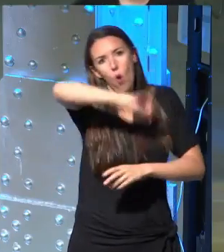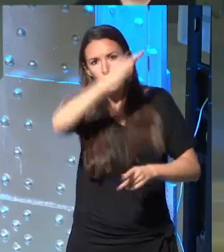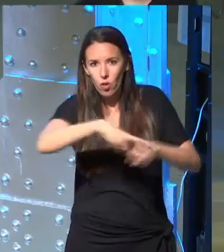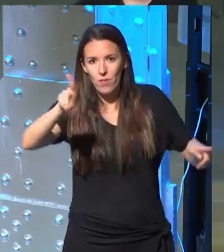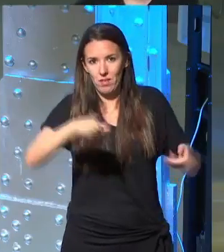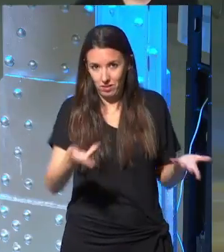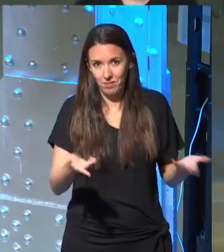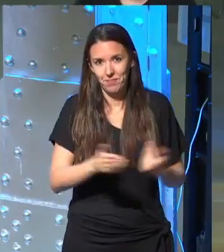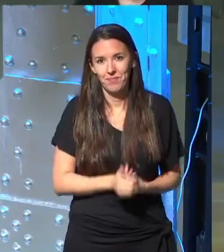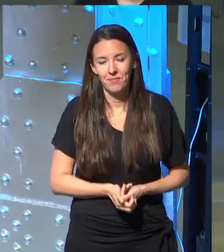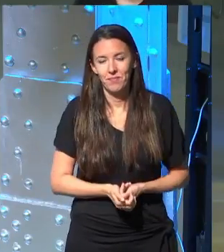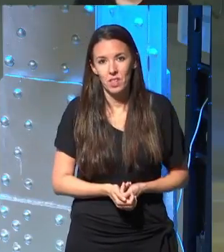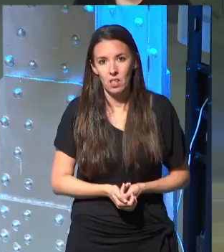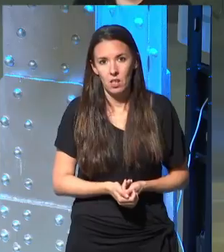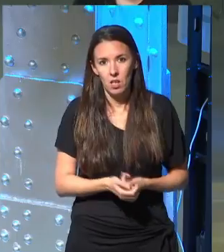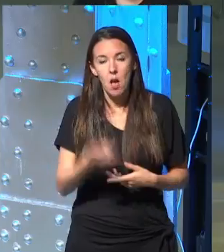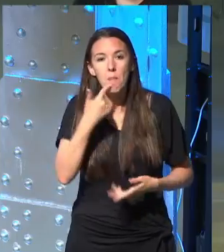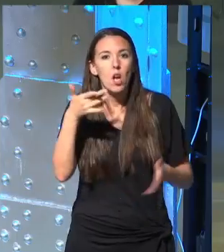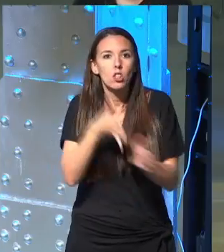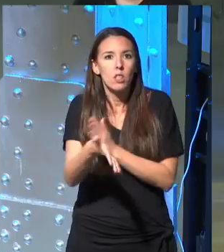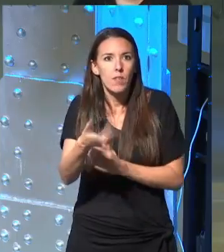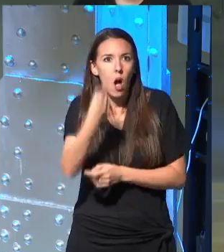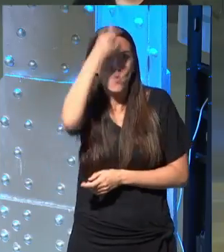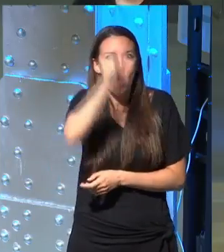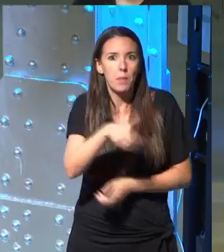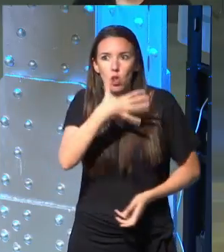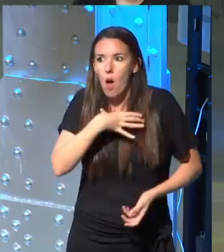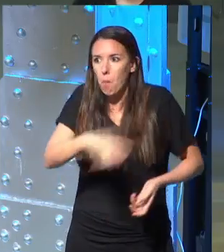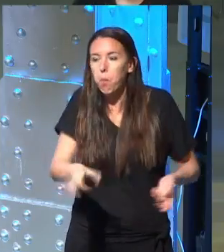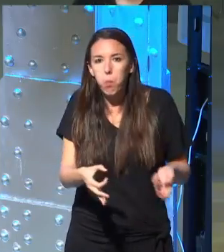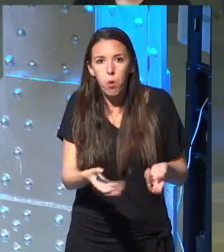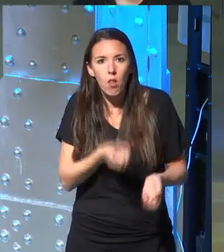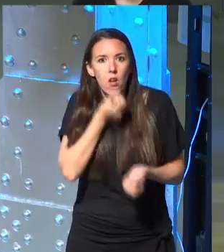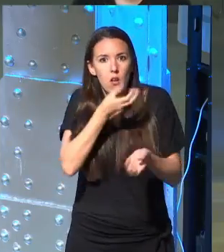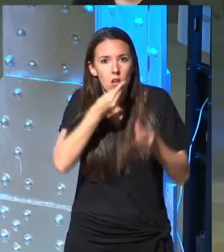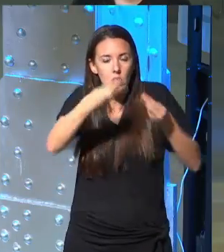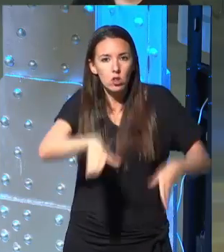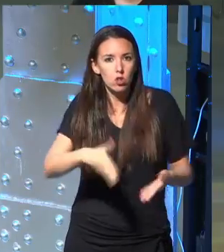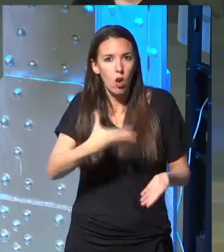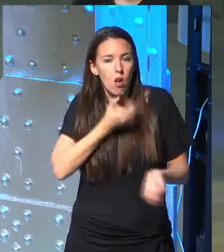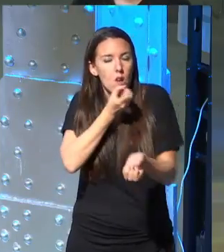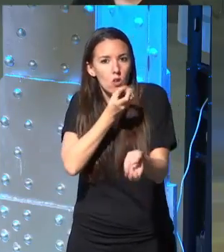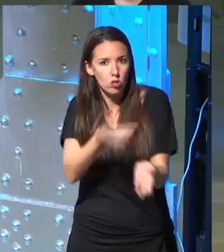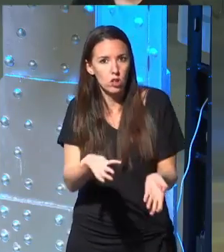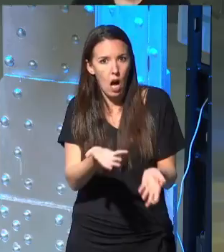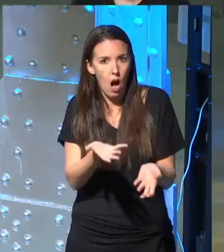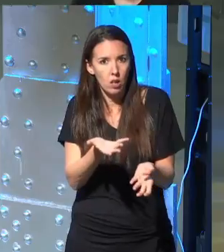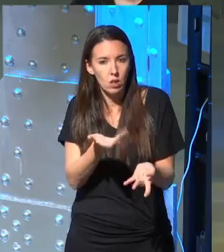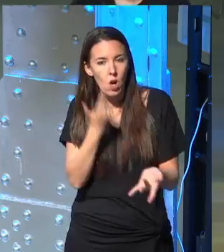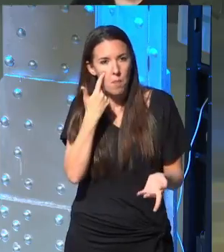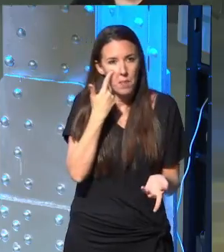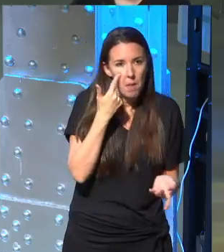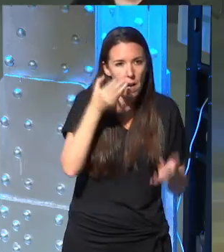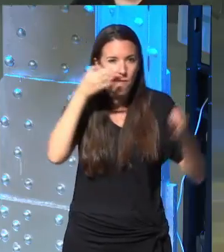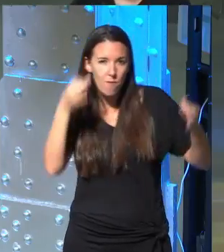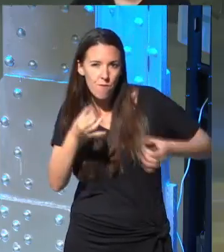cosa diferente. Pero no invalida el hecho de que alguien de repente pueda empezar a contar una historia que entras en el juego de, vale, eso es